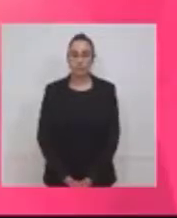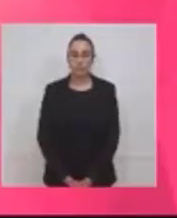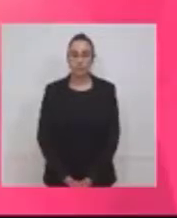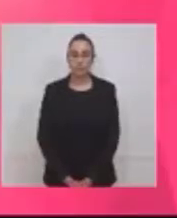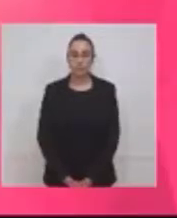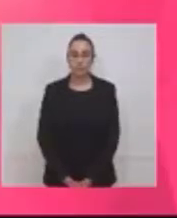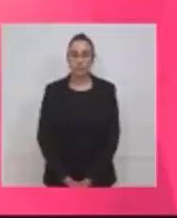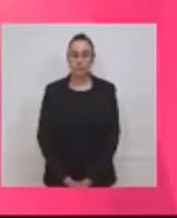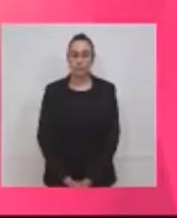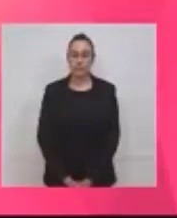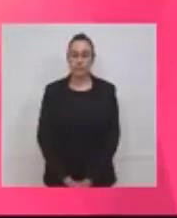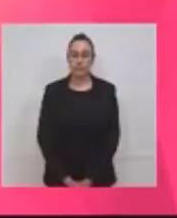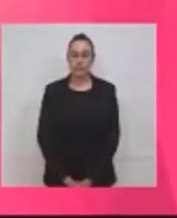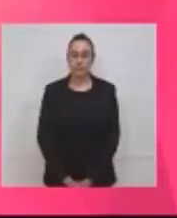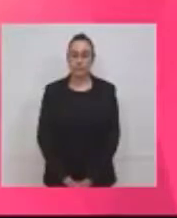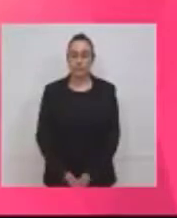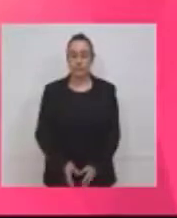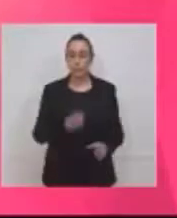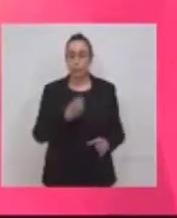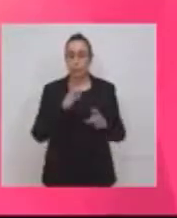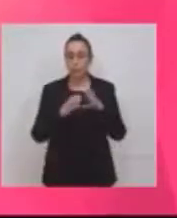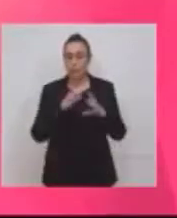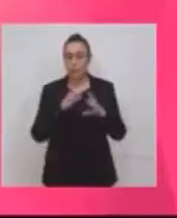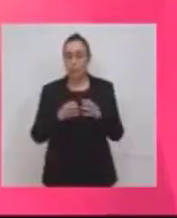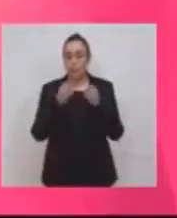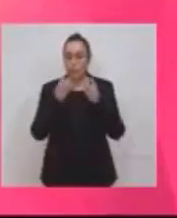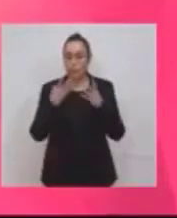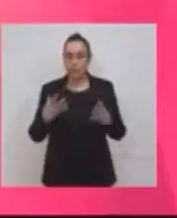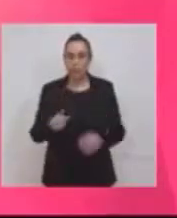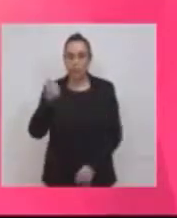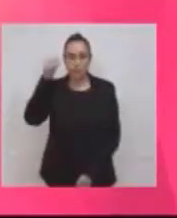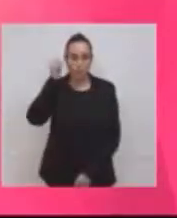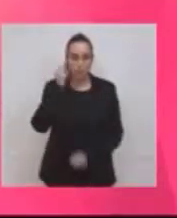La comunicación tiene que estar muy bien, chicos.